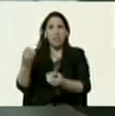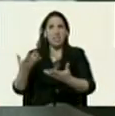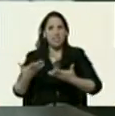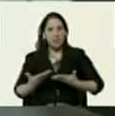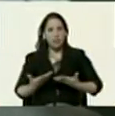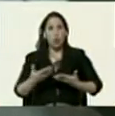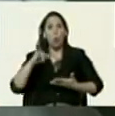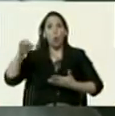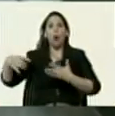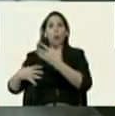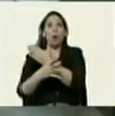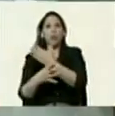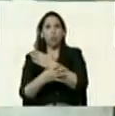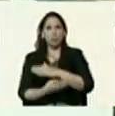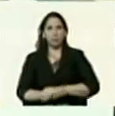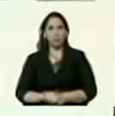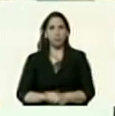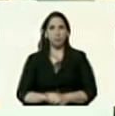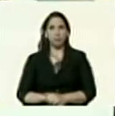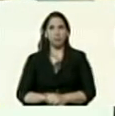Guaidó?